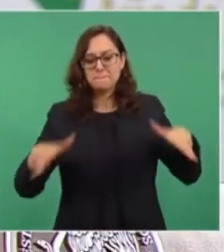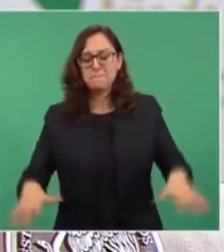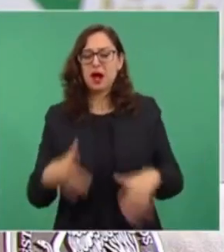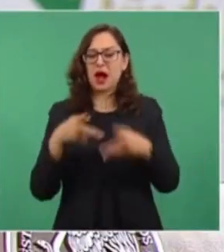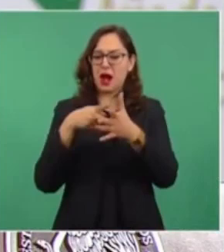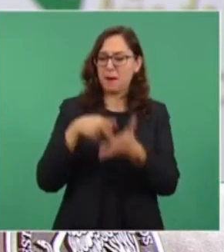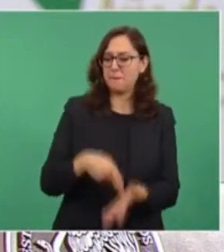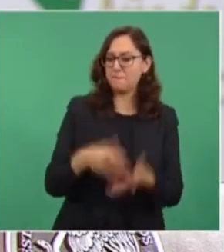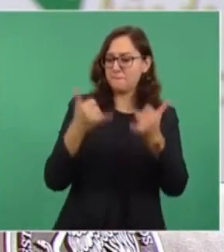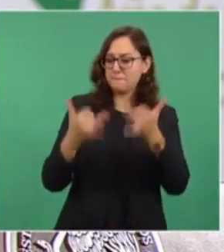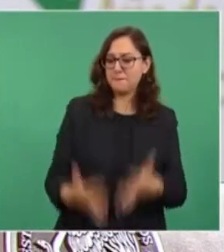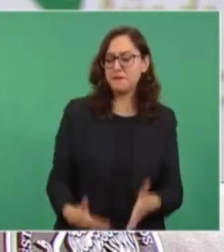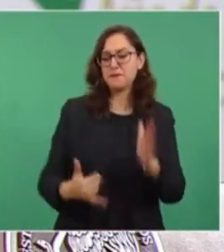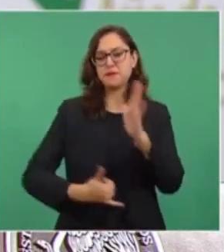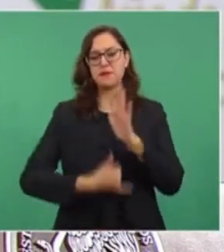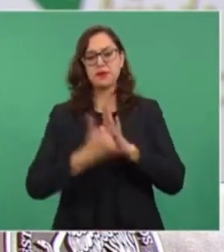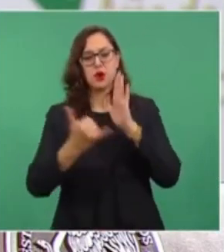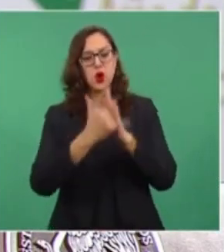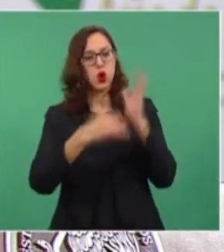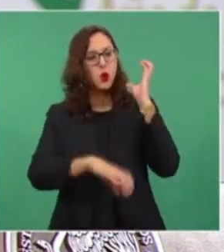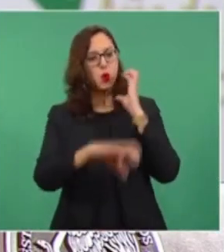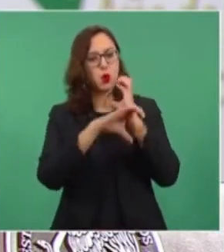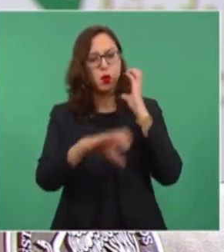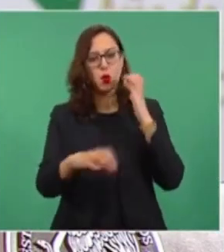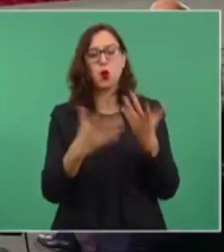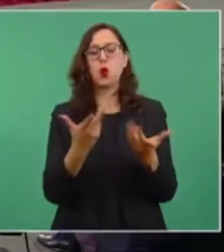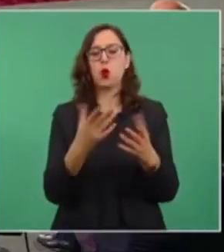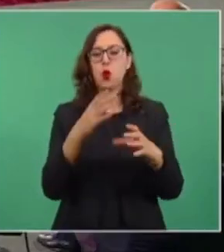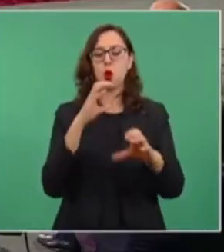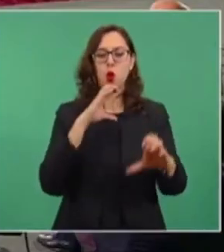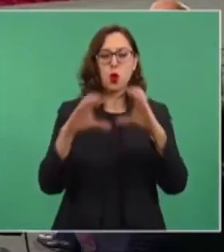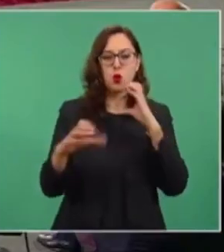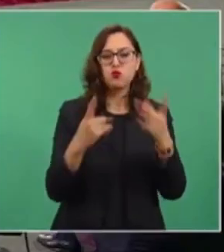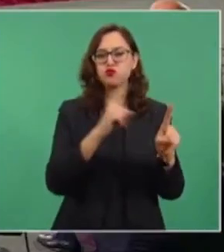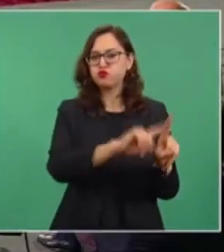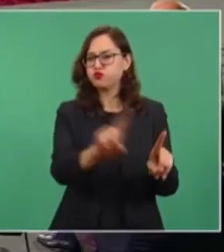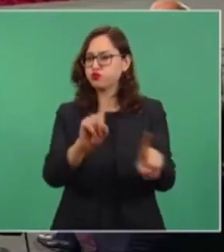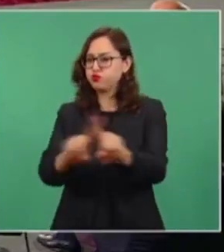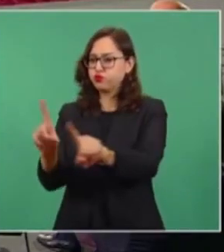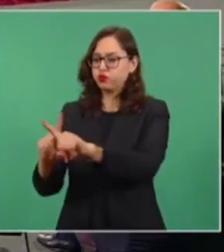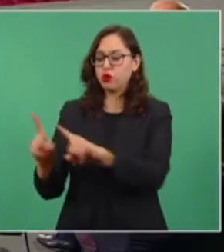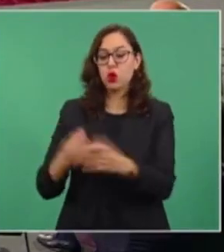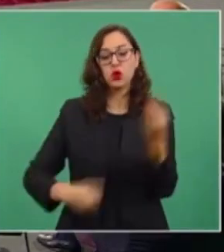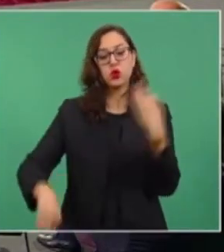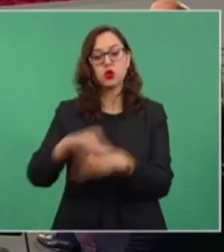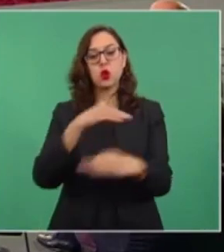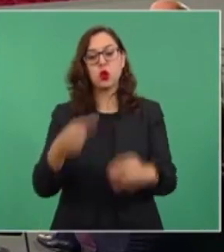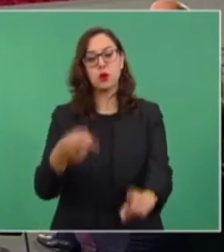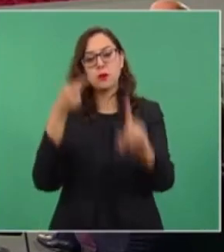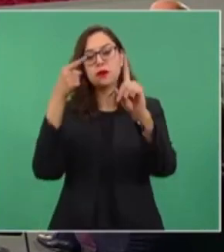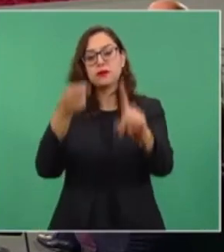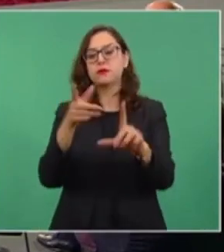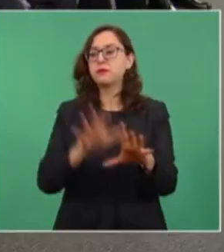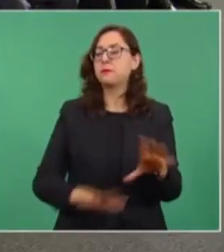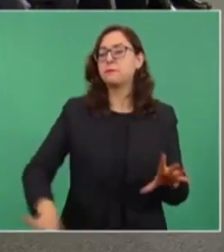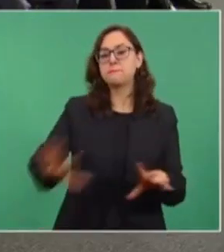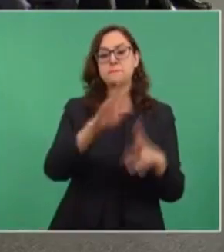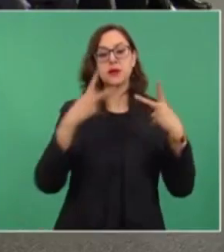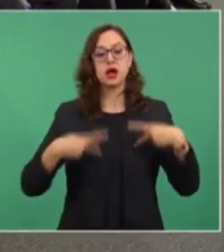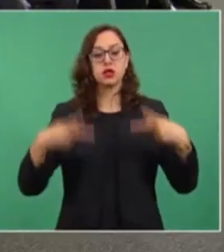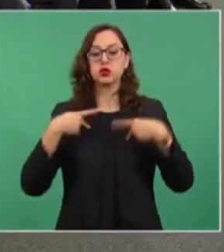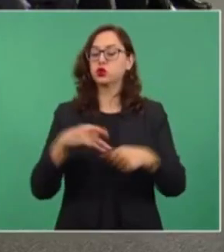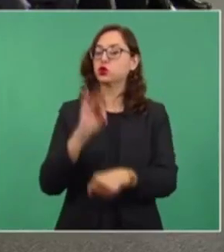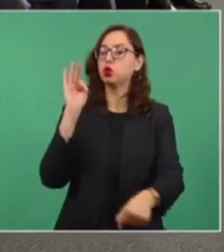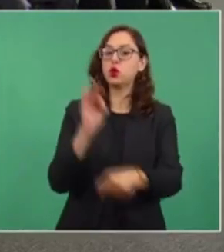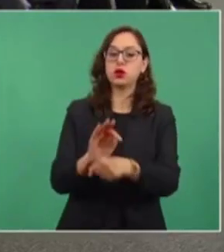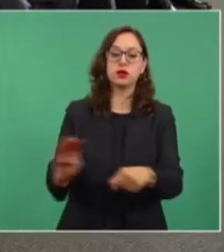de infraestructura, de comunicaciones. Obras todas cuyo principal beneficiario es el pueblo de México. La sociedad